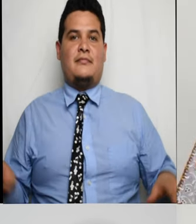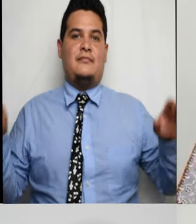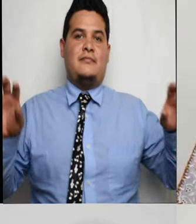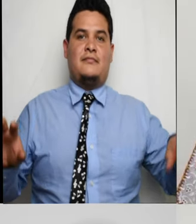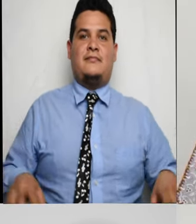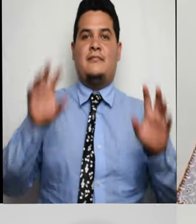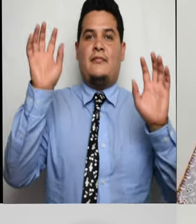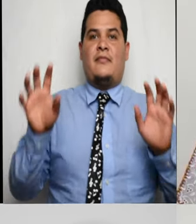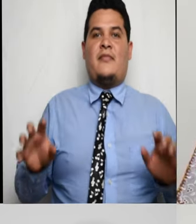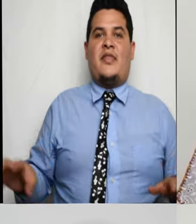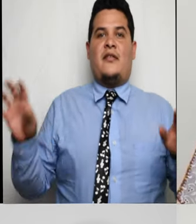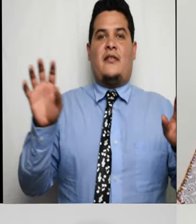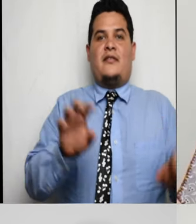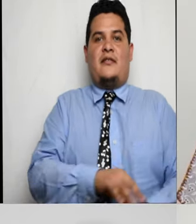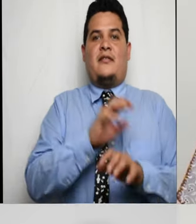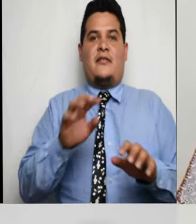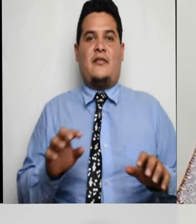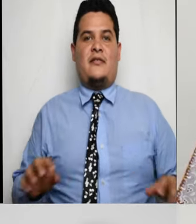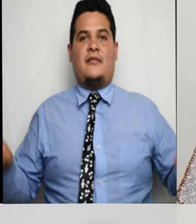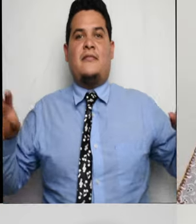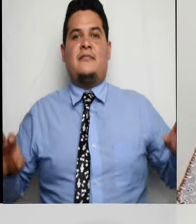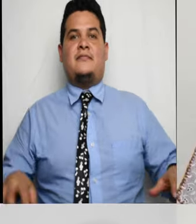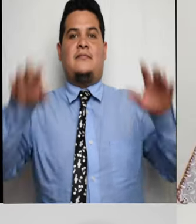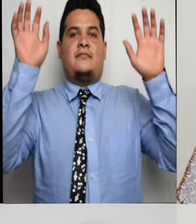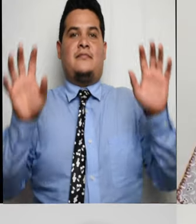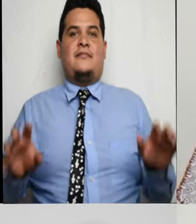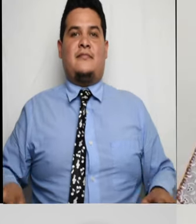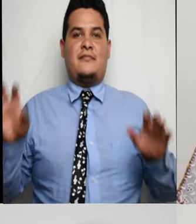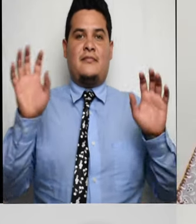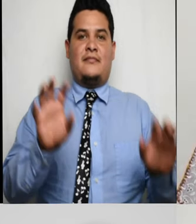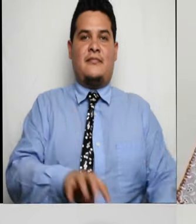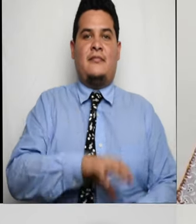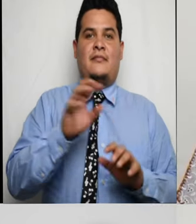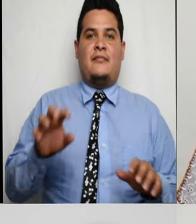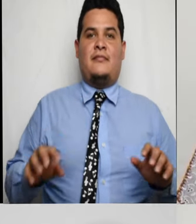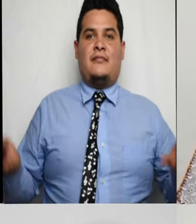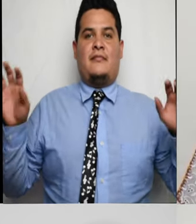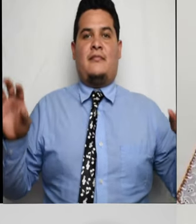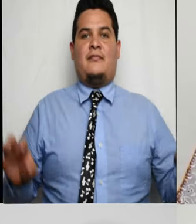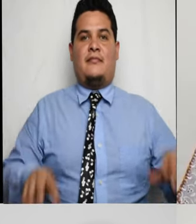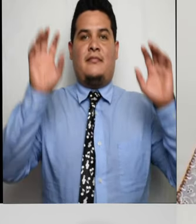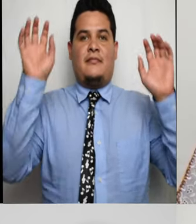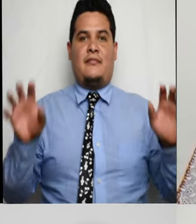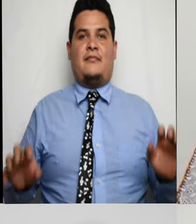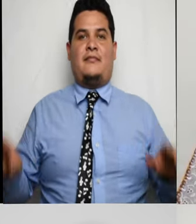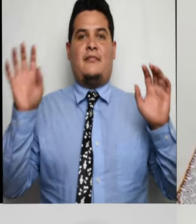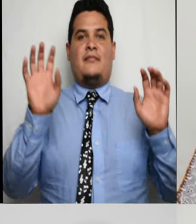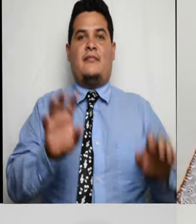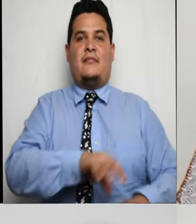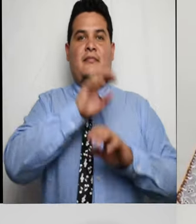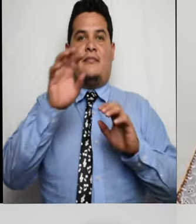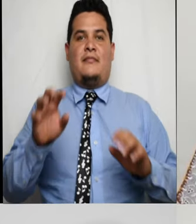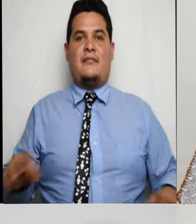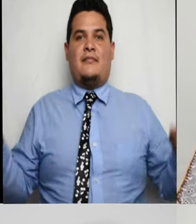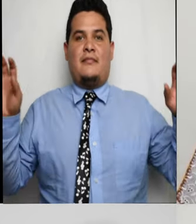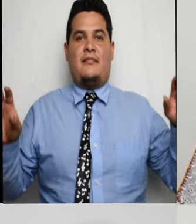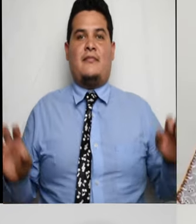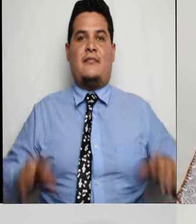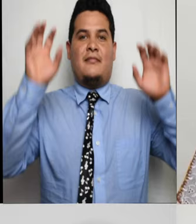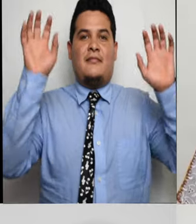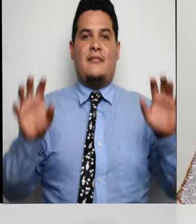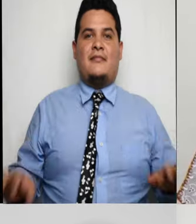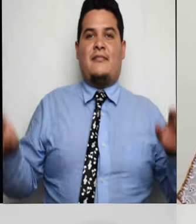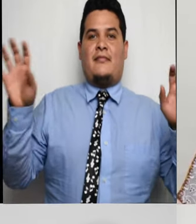Guatemala, feliz que tus aras no profane jamás el verdugo,